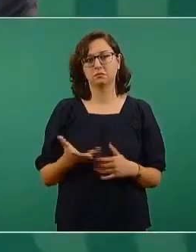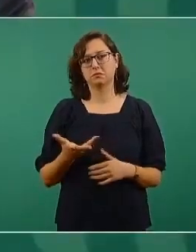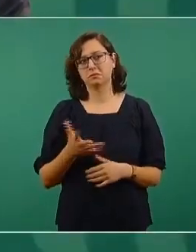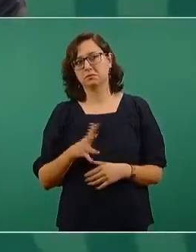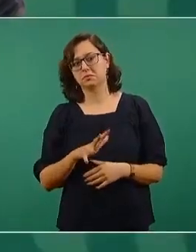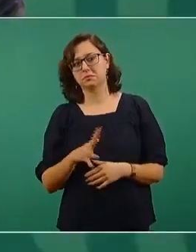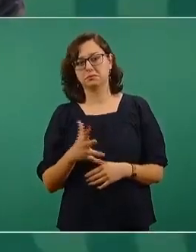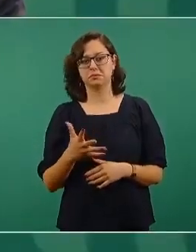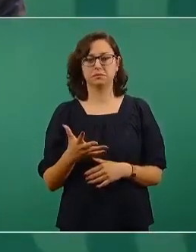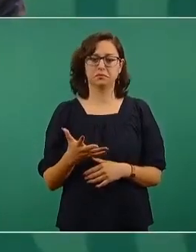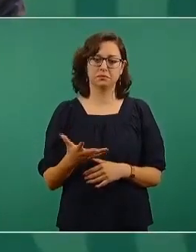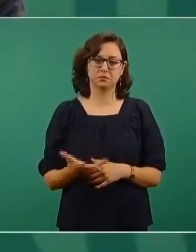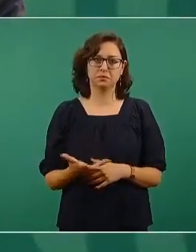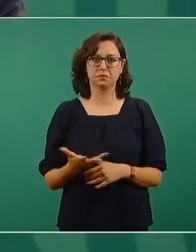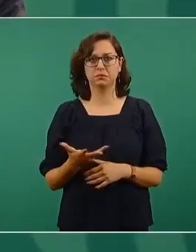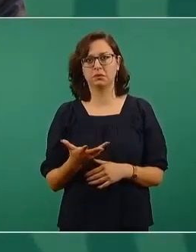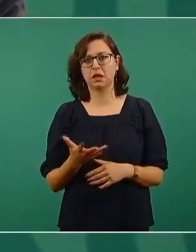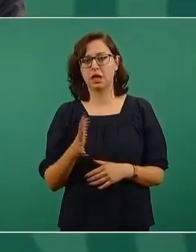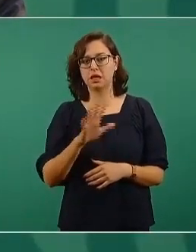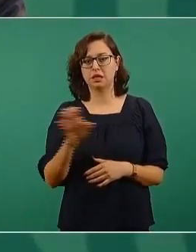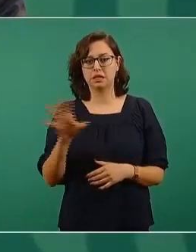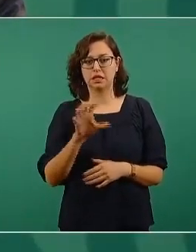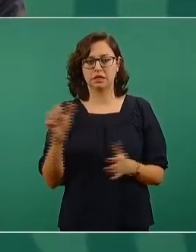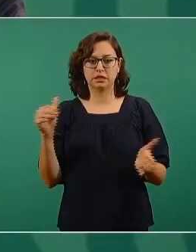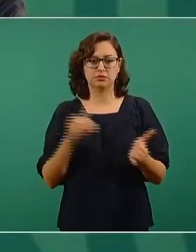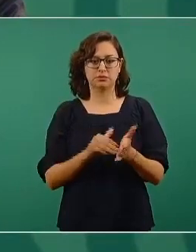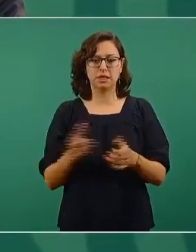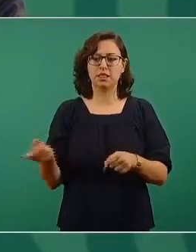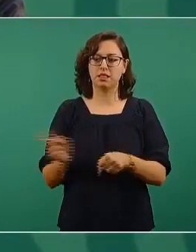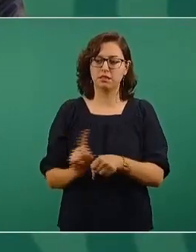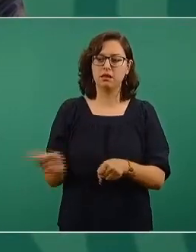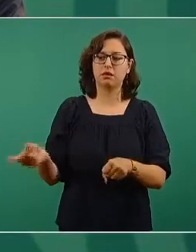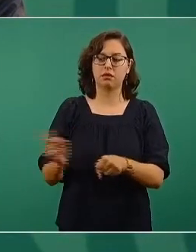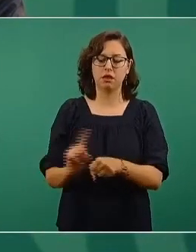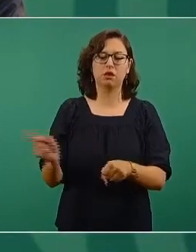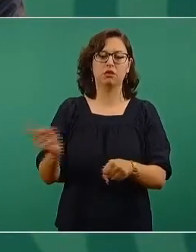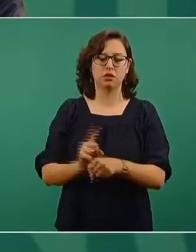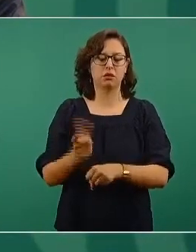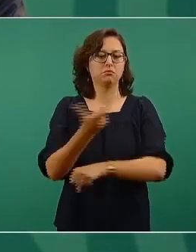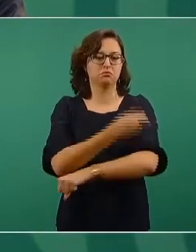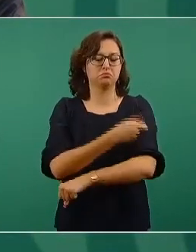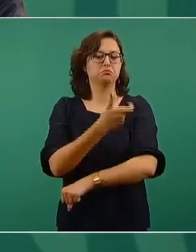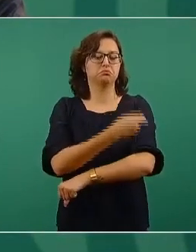alrededor de 500,000 diarias.